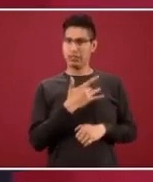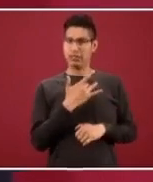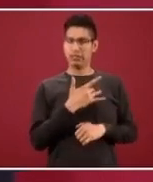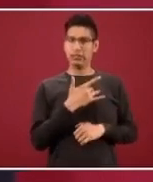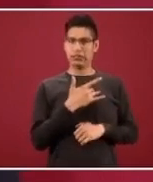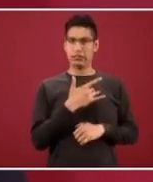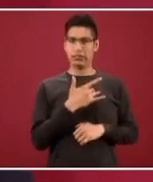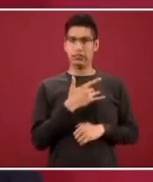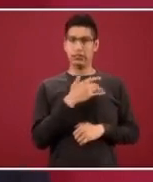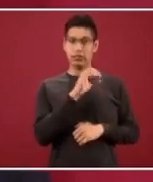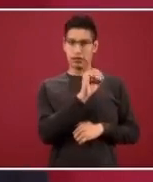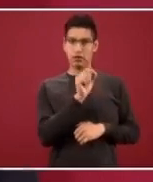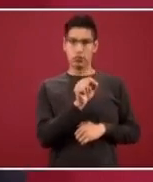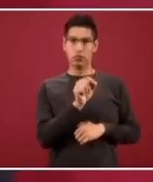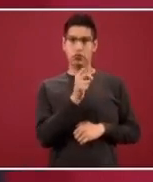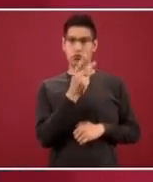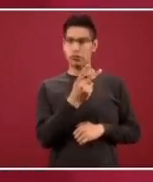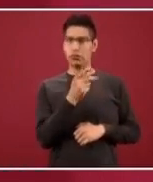y esos entran en la regla